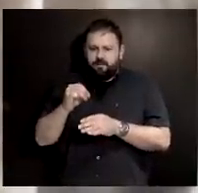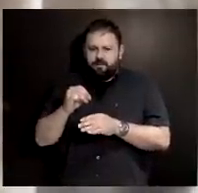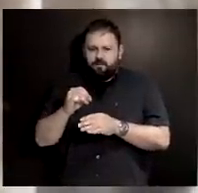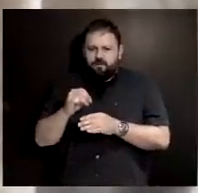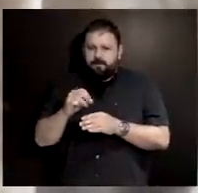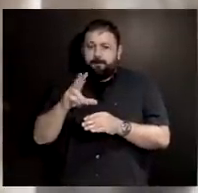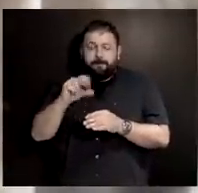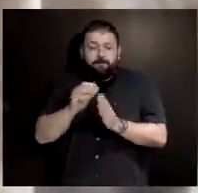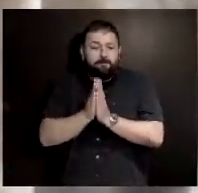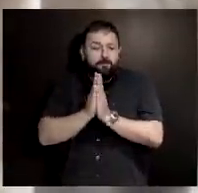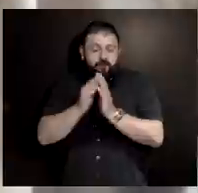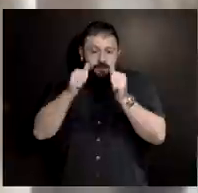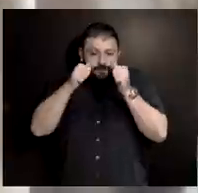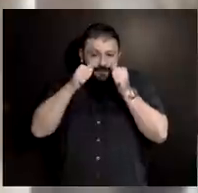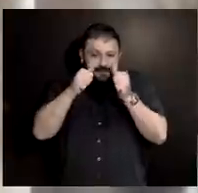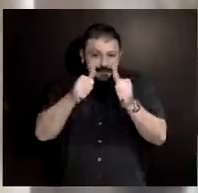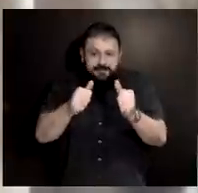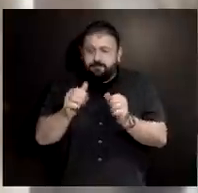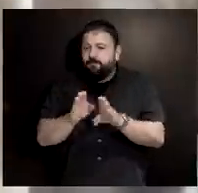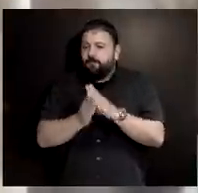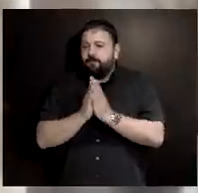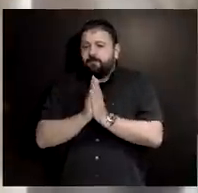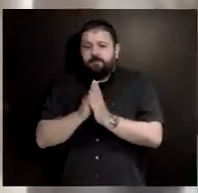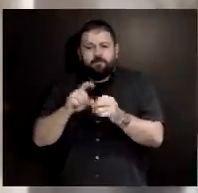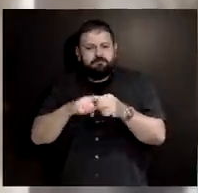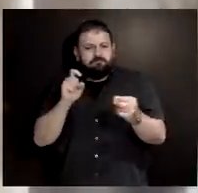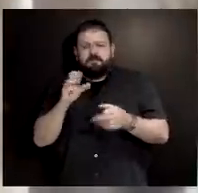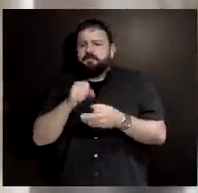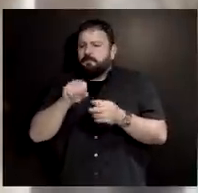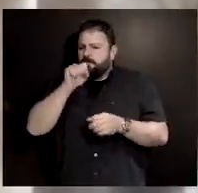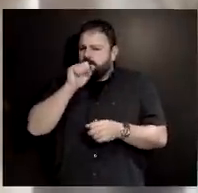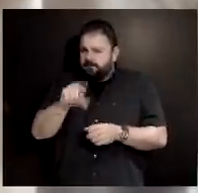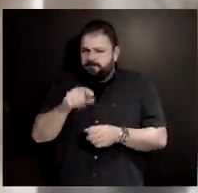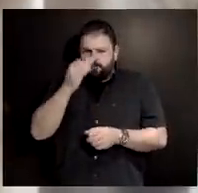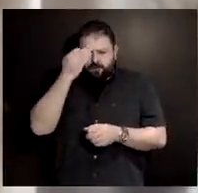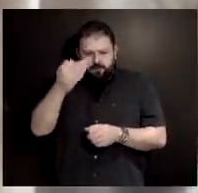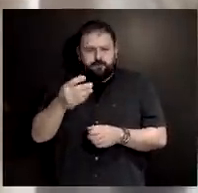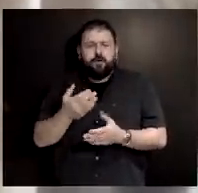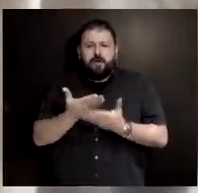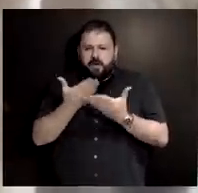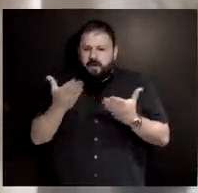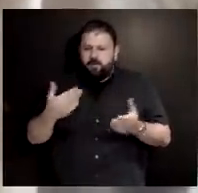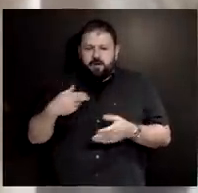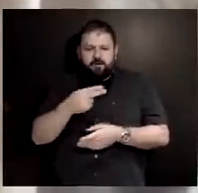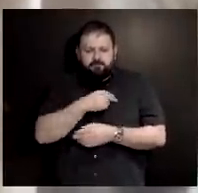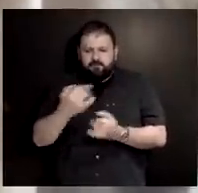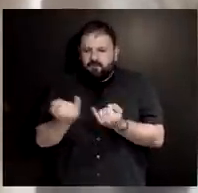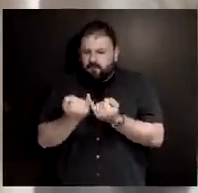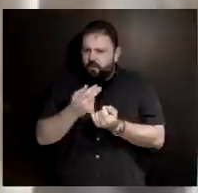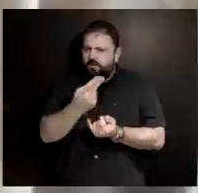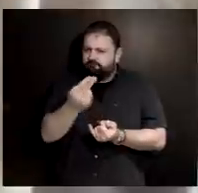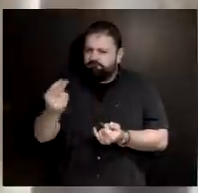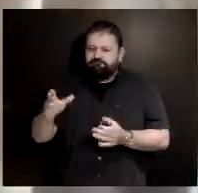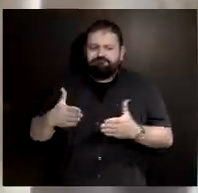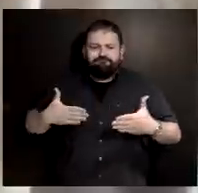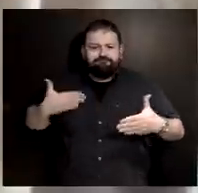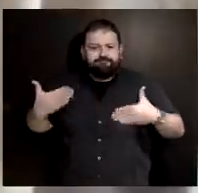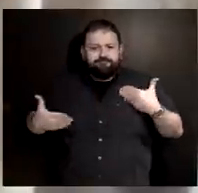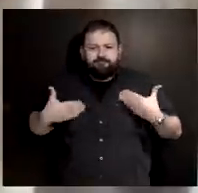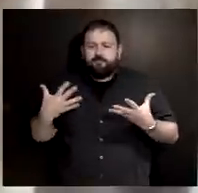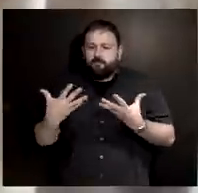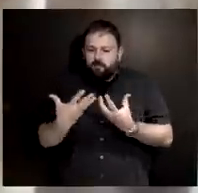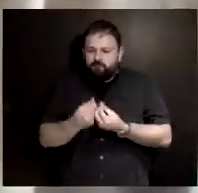no se nos distraigan mucho en las fiestas, no se desconecten, pero al mismo tiempo también tómense su tiempo para estar con su familia, disfrutar en plena